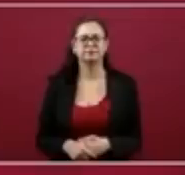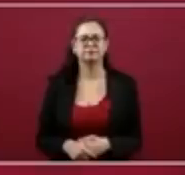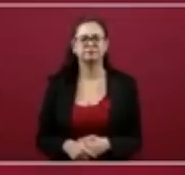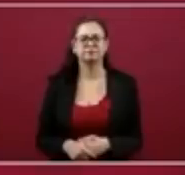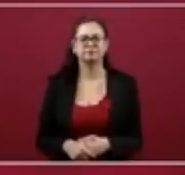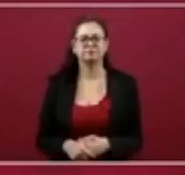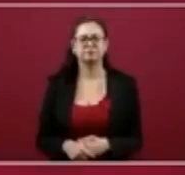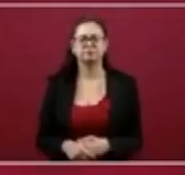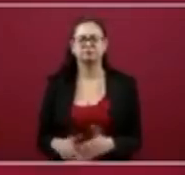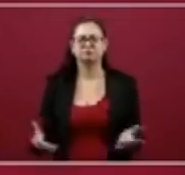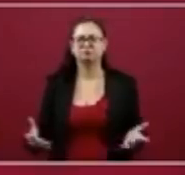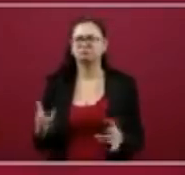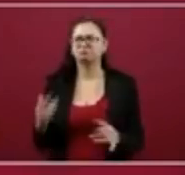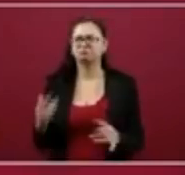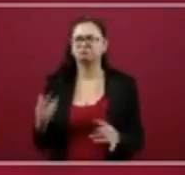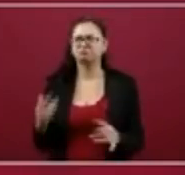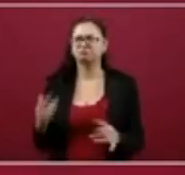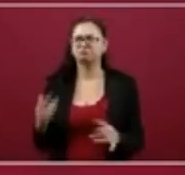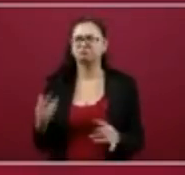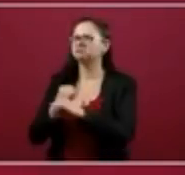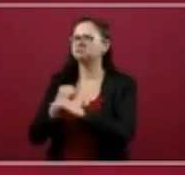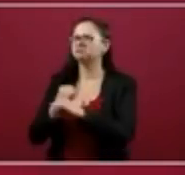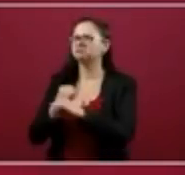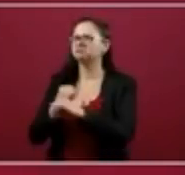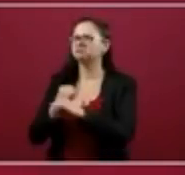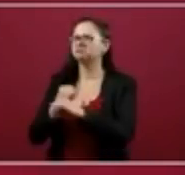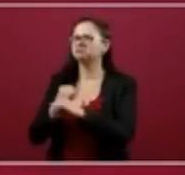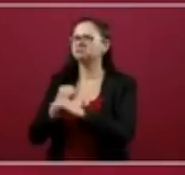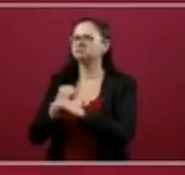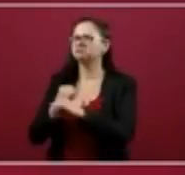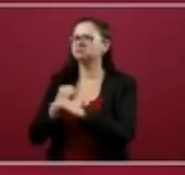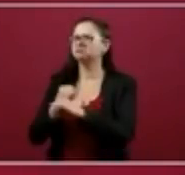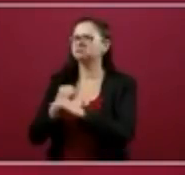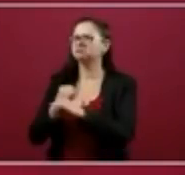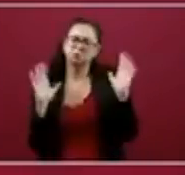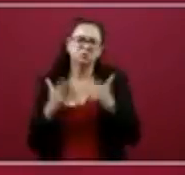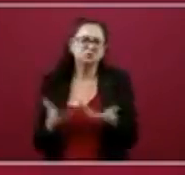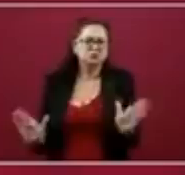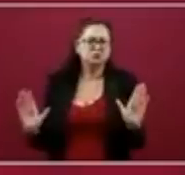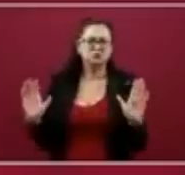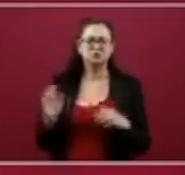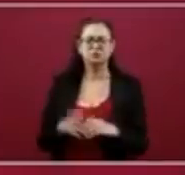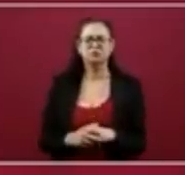escrutinio internacional en lo político,